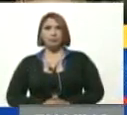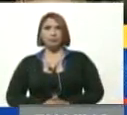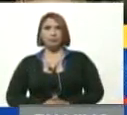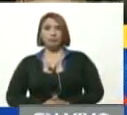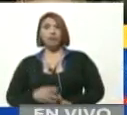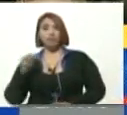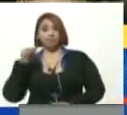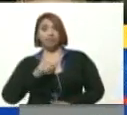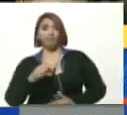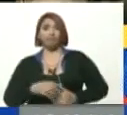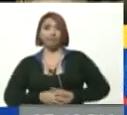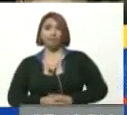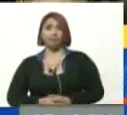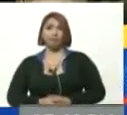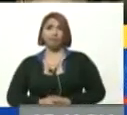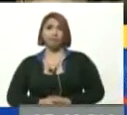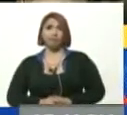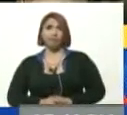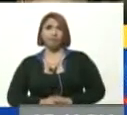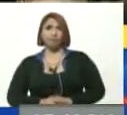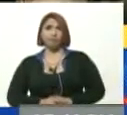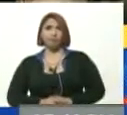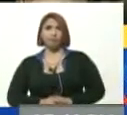Correcto. Ya